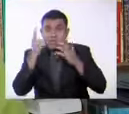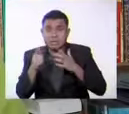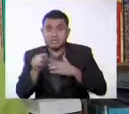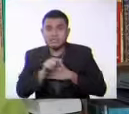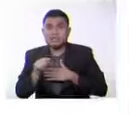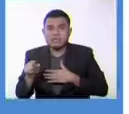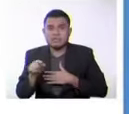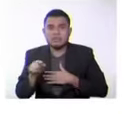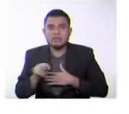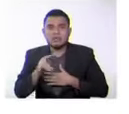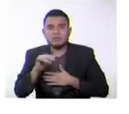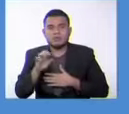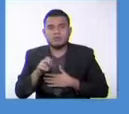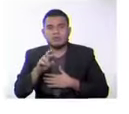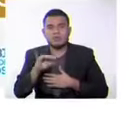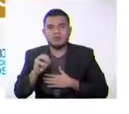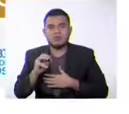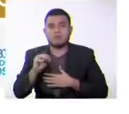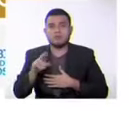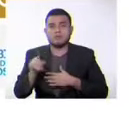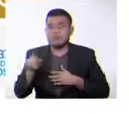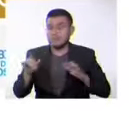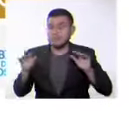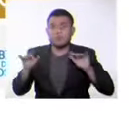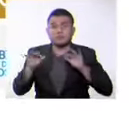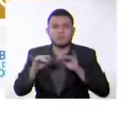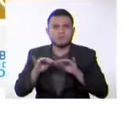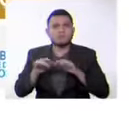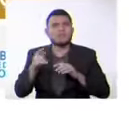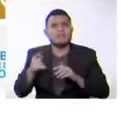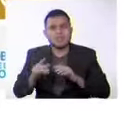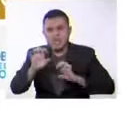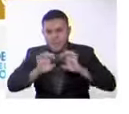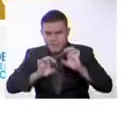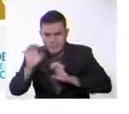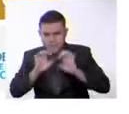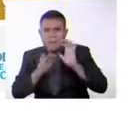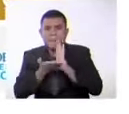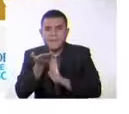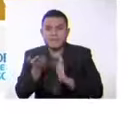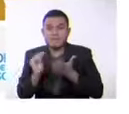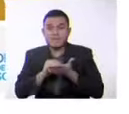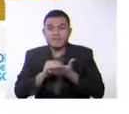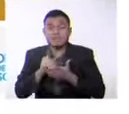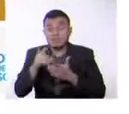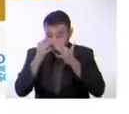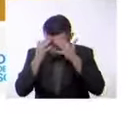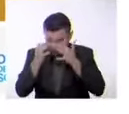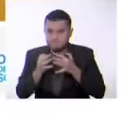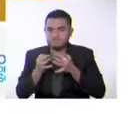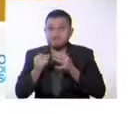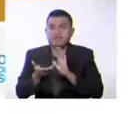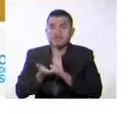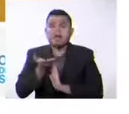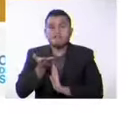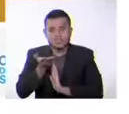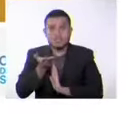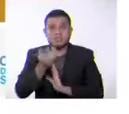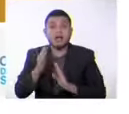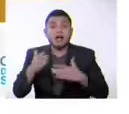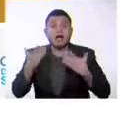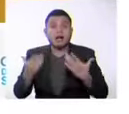+20. En esta reunión se evaluaron avances nuevamente y se tomó la determinación de avanzar hacia